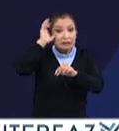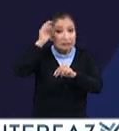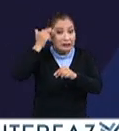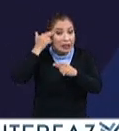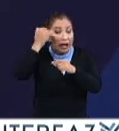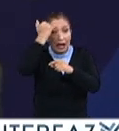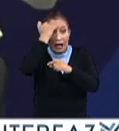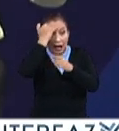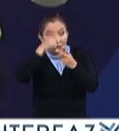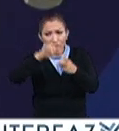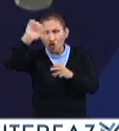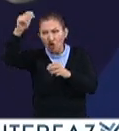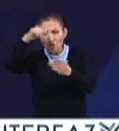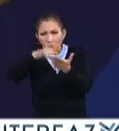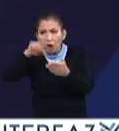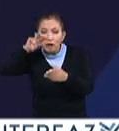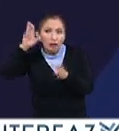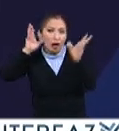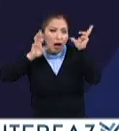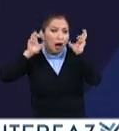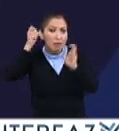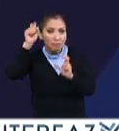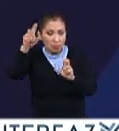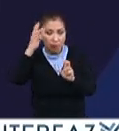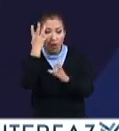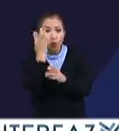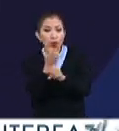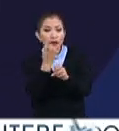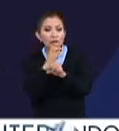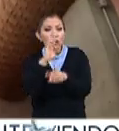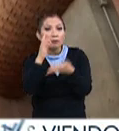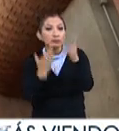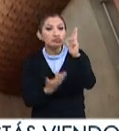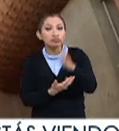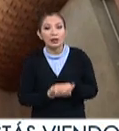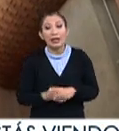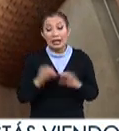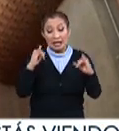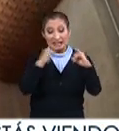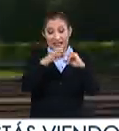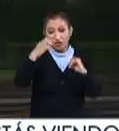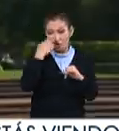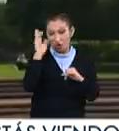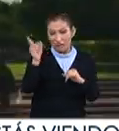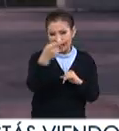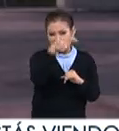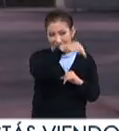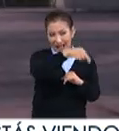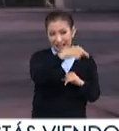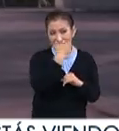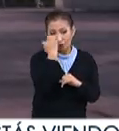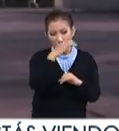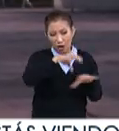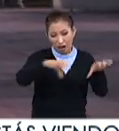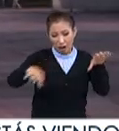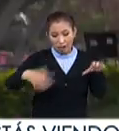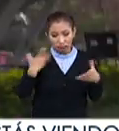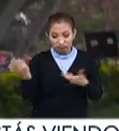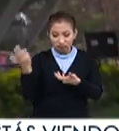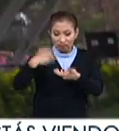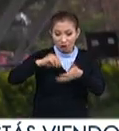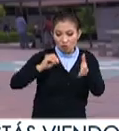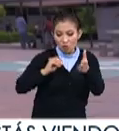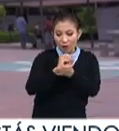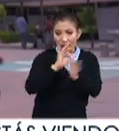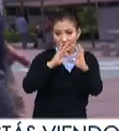China, en India y en otros lados se escucha sobre esta cuarta revolución. Las instituciones educativas y las universidades han incorporado